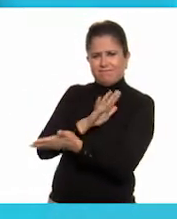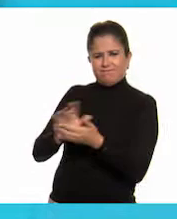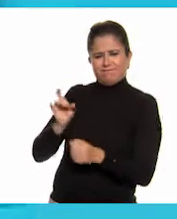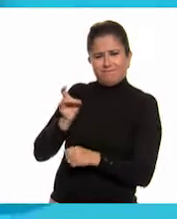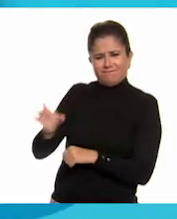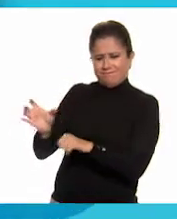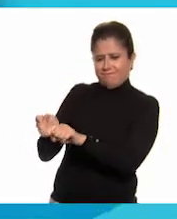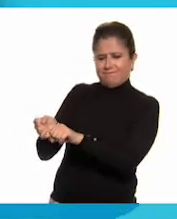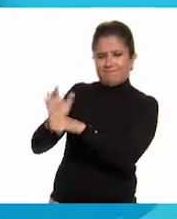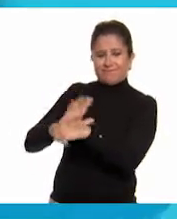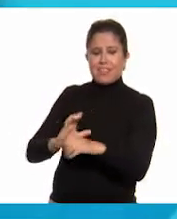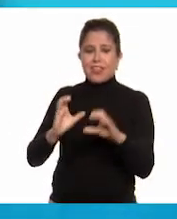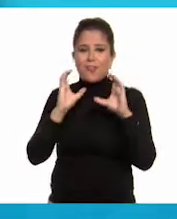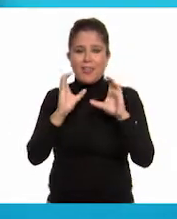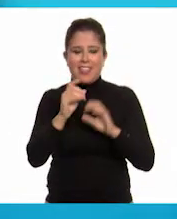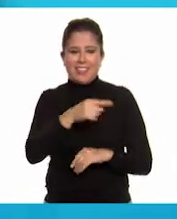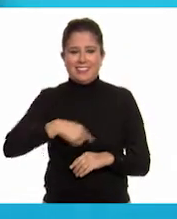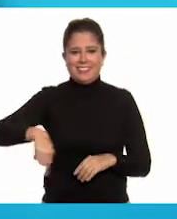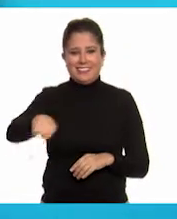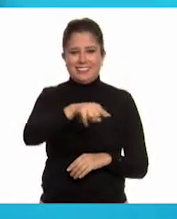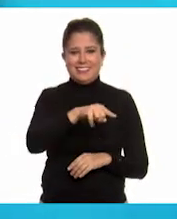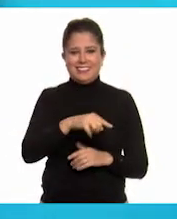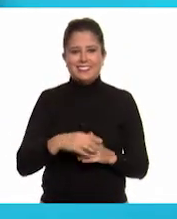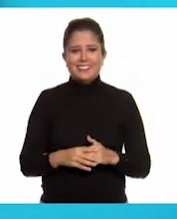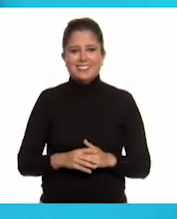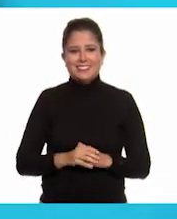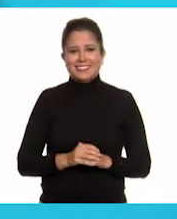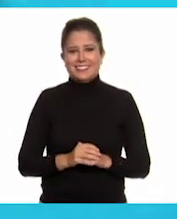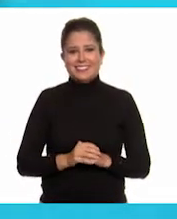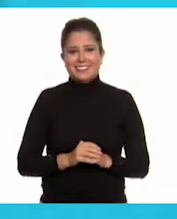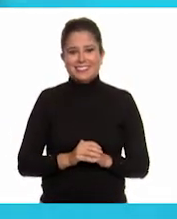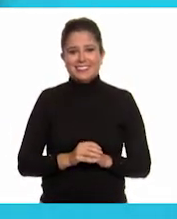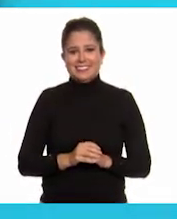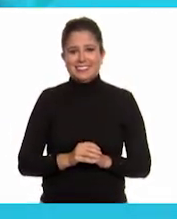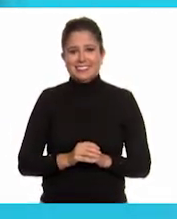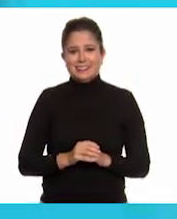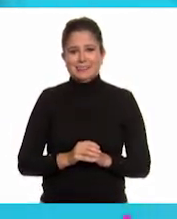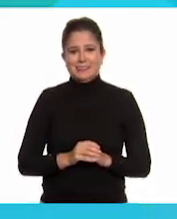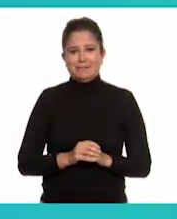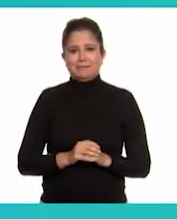virus, cuidándonos los unos a los otros.